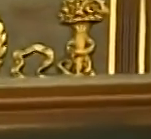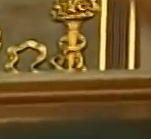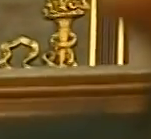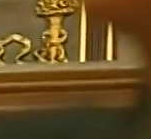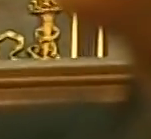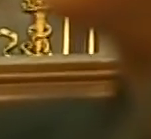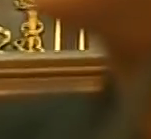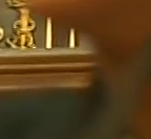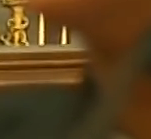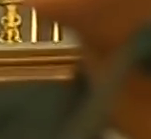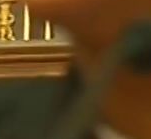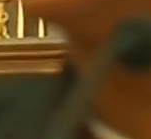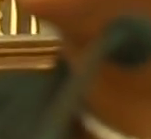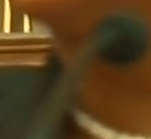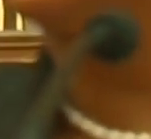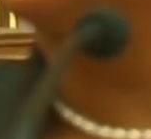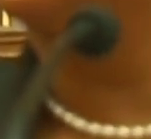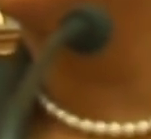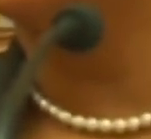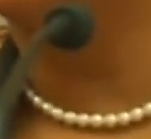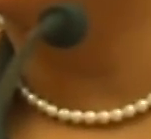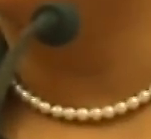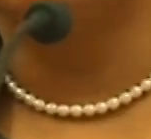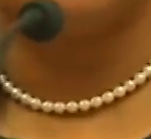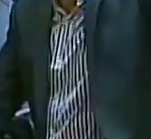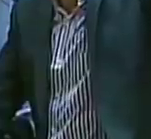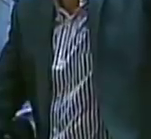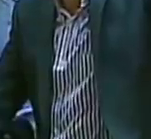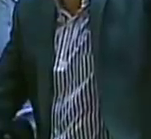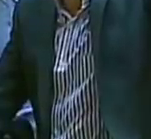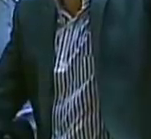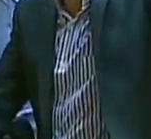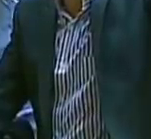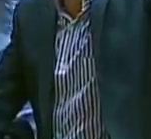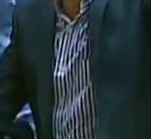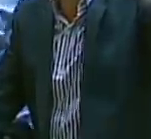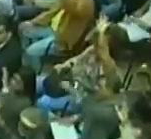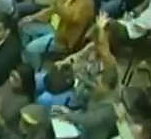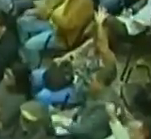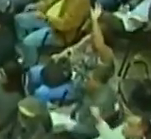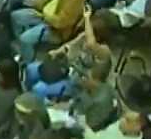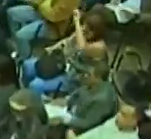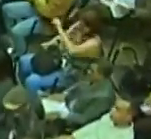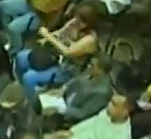En consideración para su aprobación, artículo 20. Aprobado.